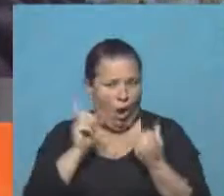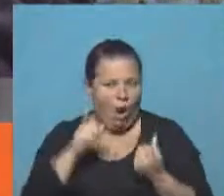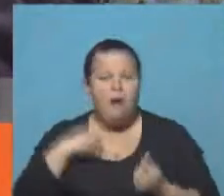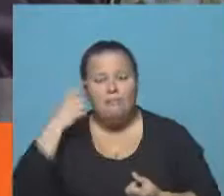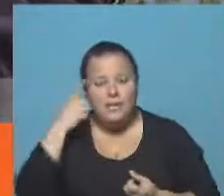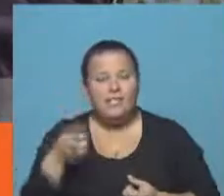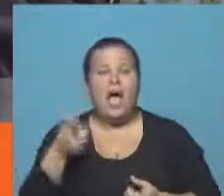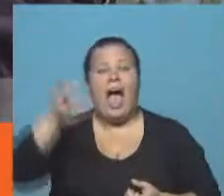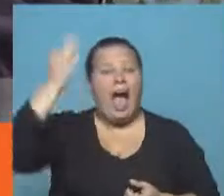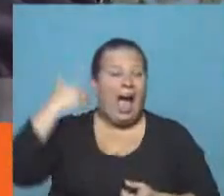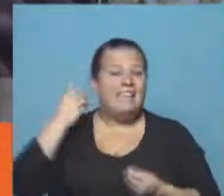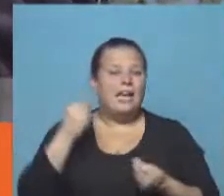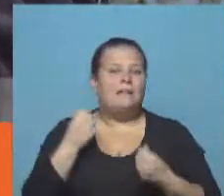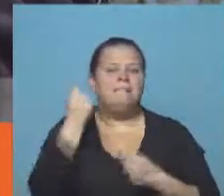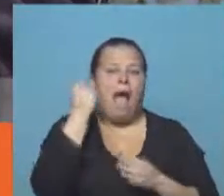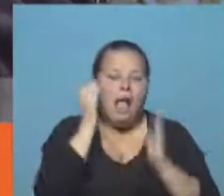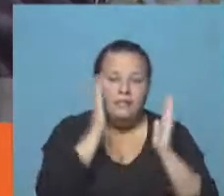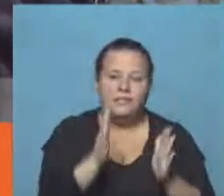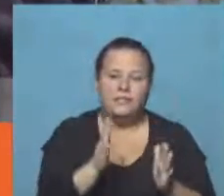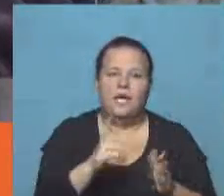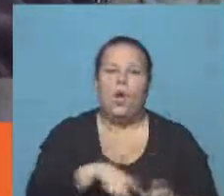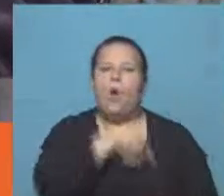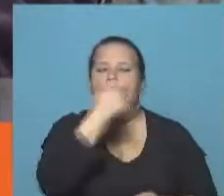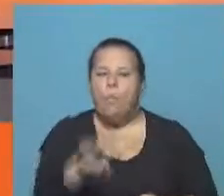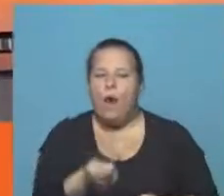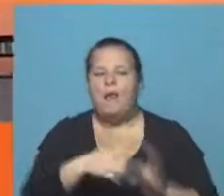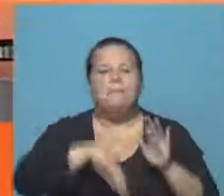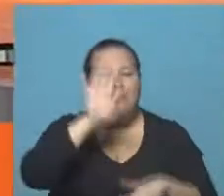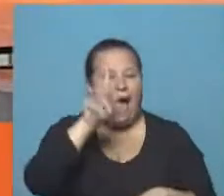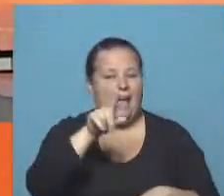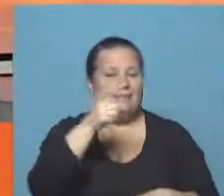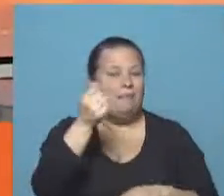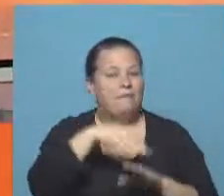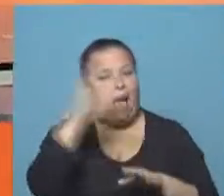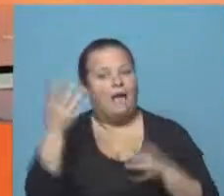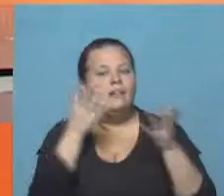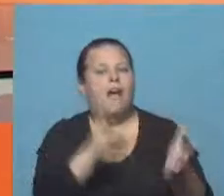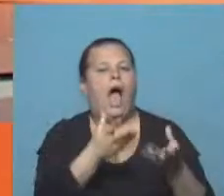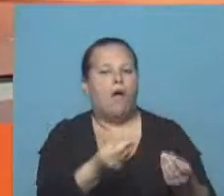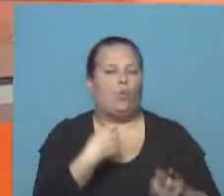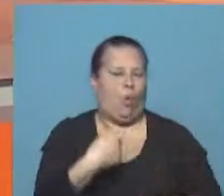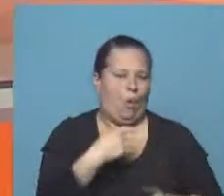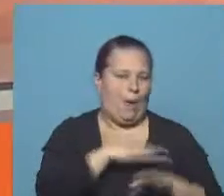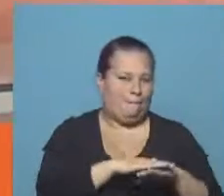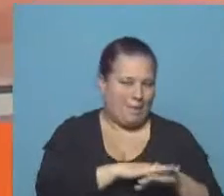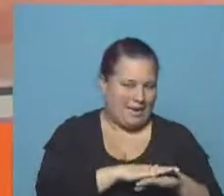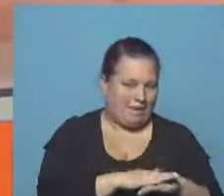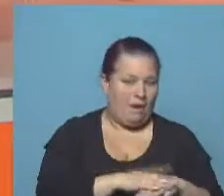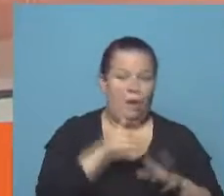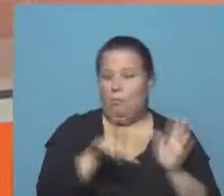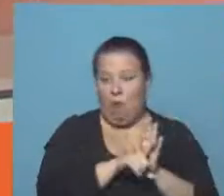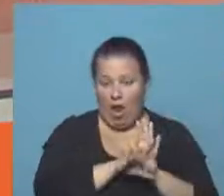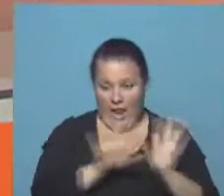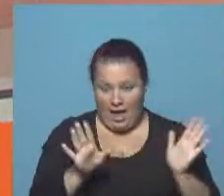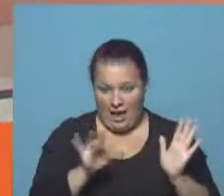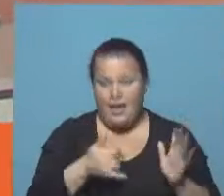que lo que antes se hacía era priorizar la recuperación por encima de los precios de la jubilación mínima, que Pero es la mayoría de los era